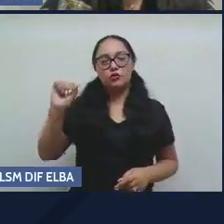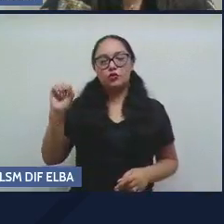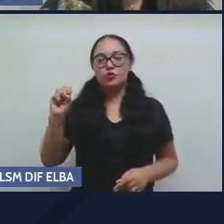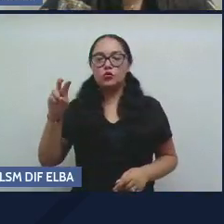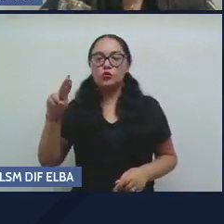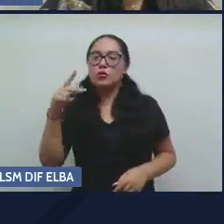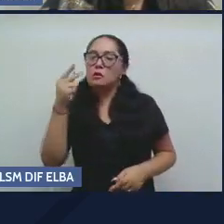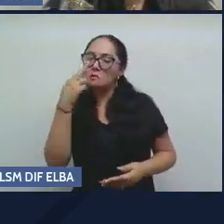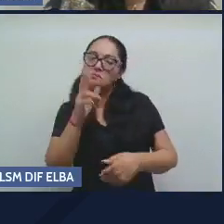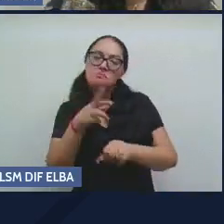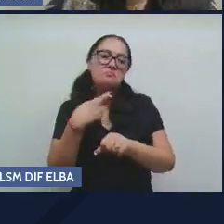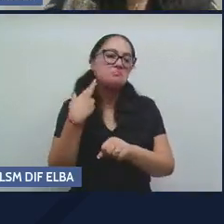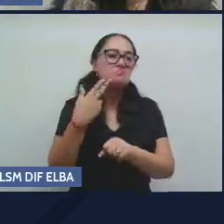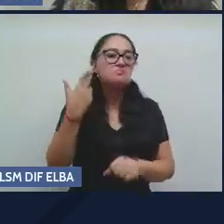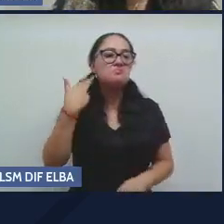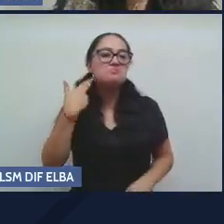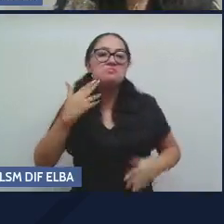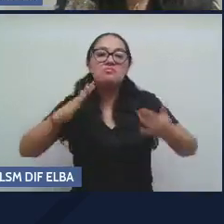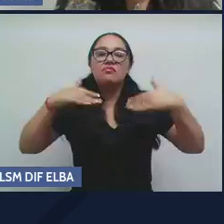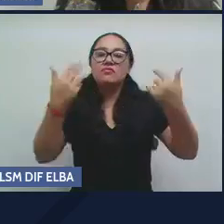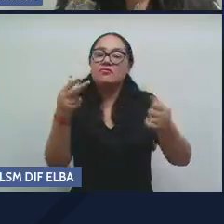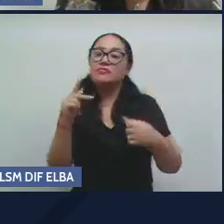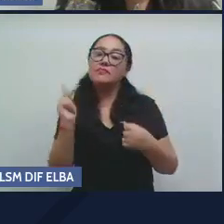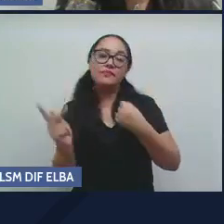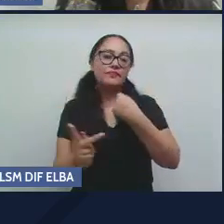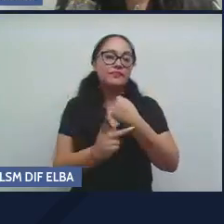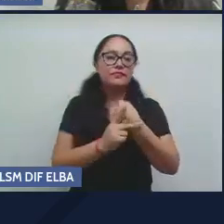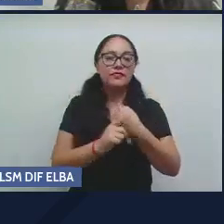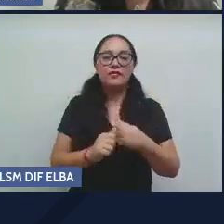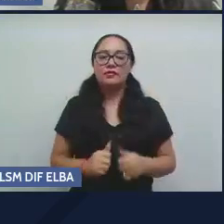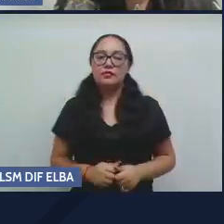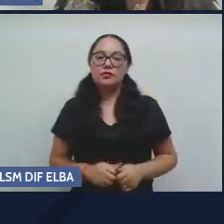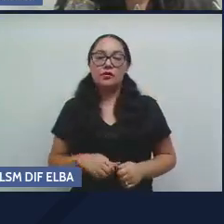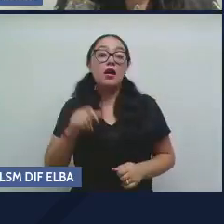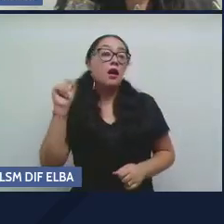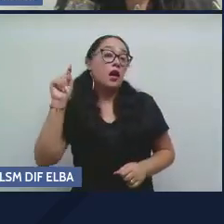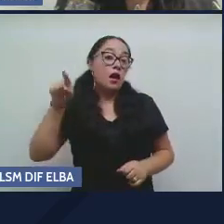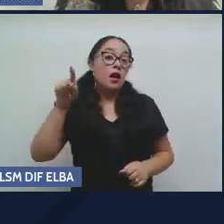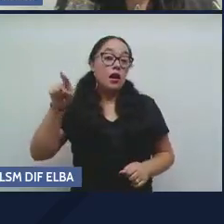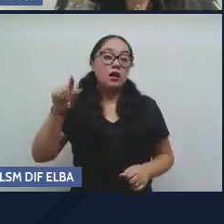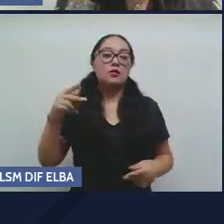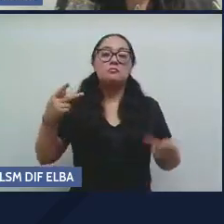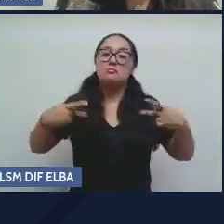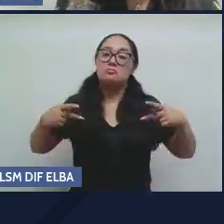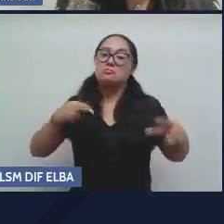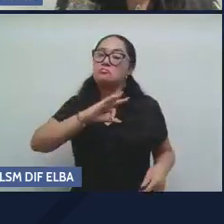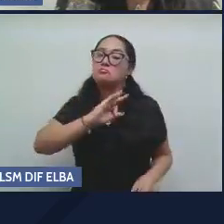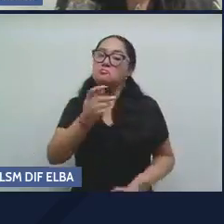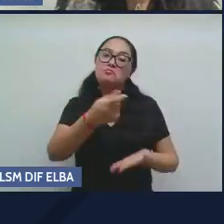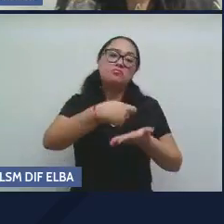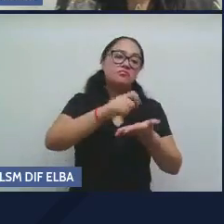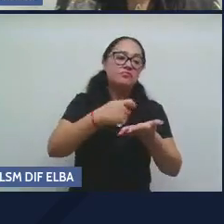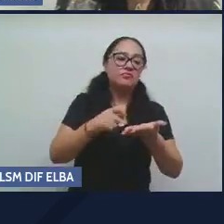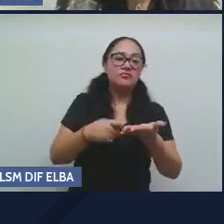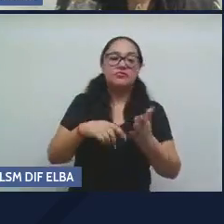extranjero y ahí puede elaborar su testamento público abierto